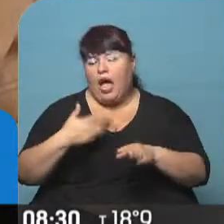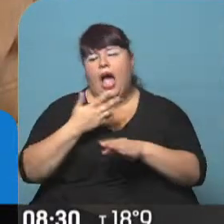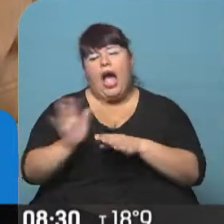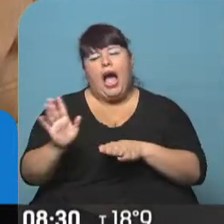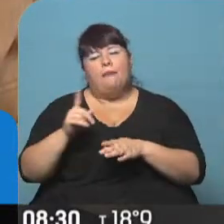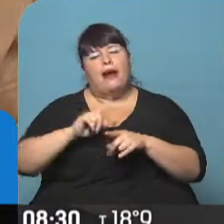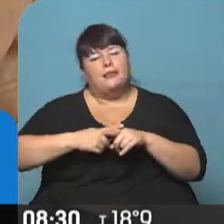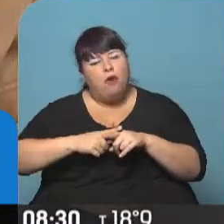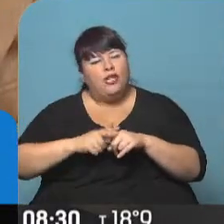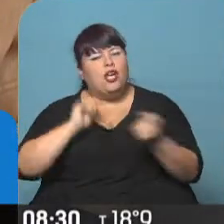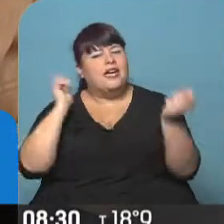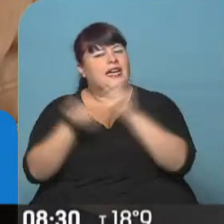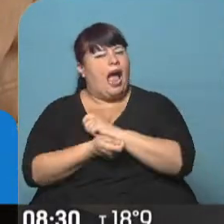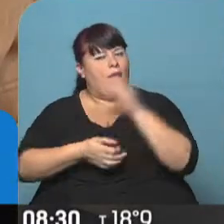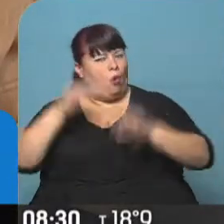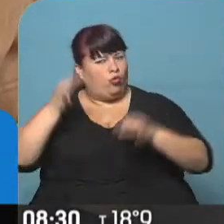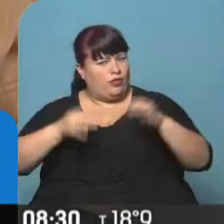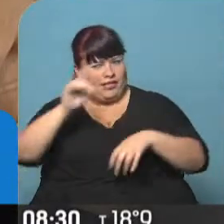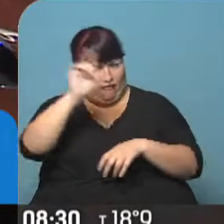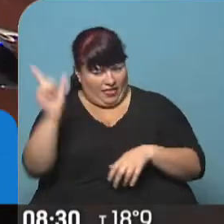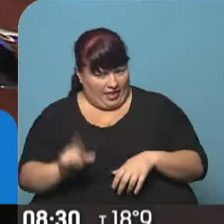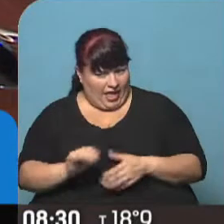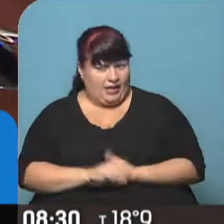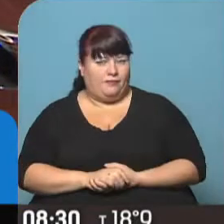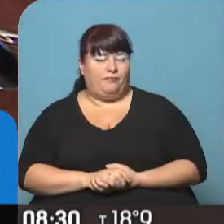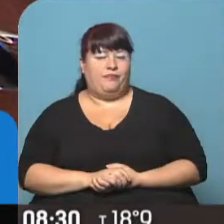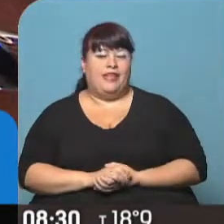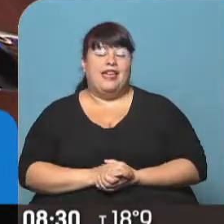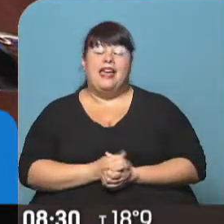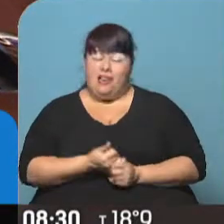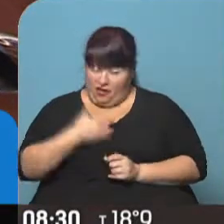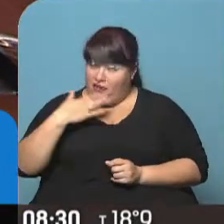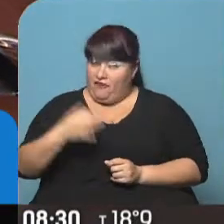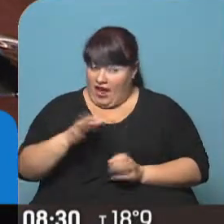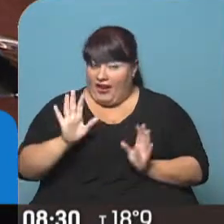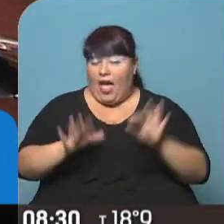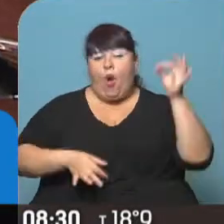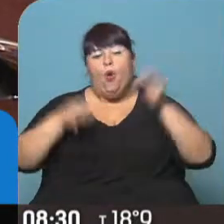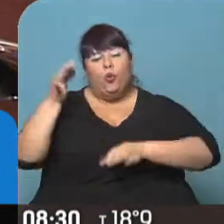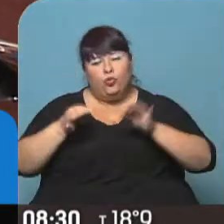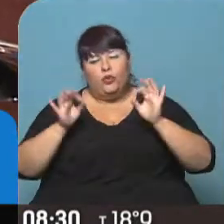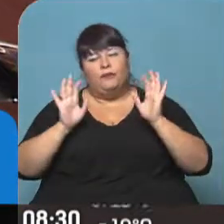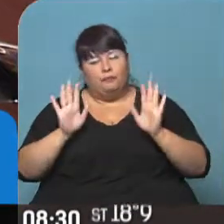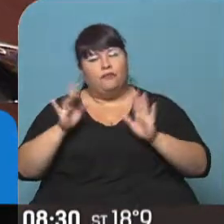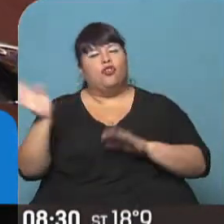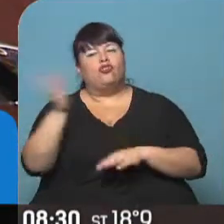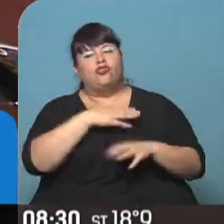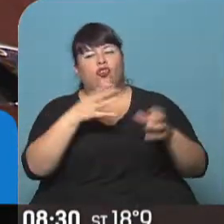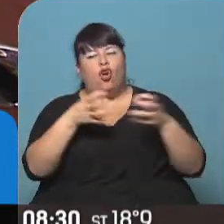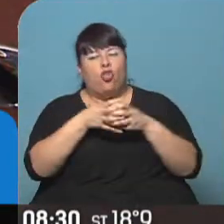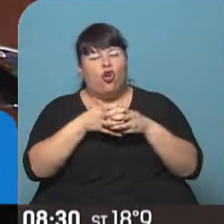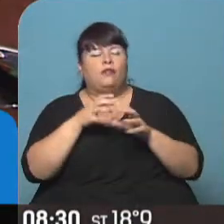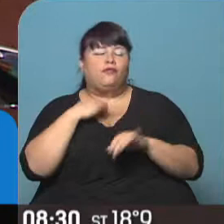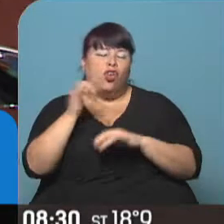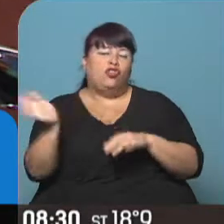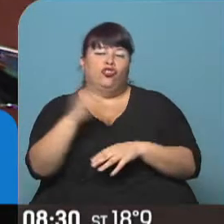lo político, un cambio muy fuerte de la justicia federal. Es verdad, digamos, la justicia, a ver, todos los organismos, te diría